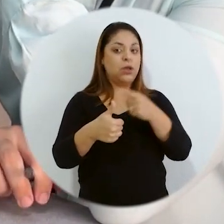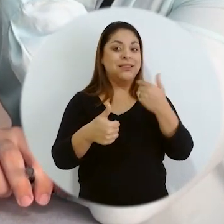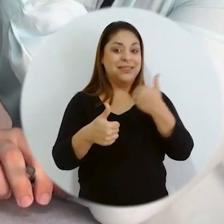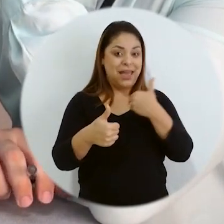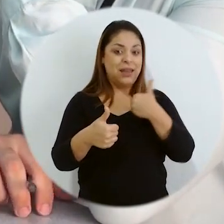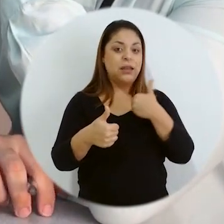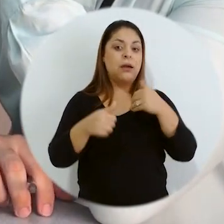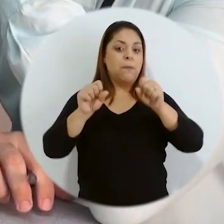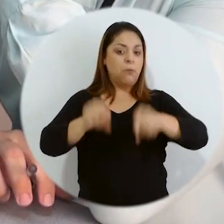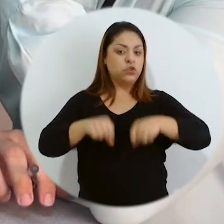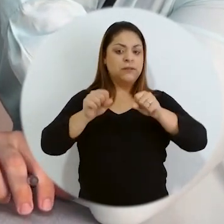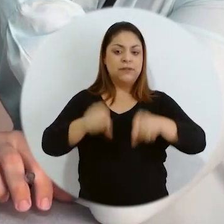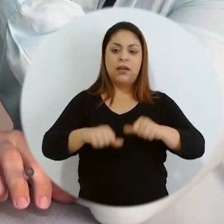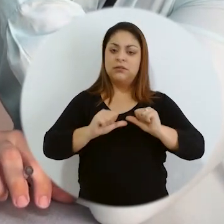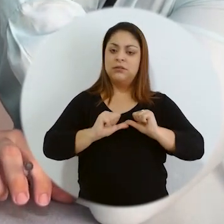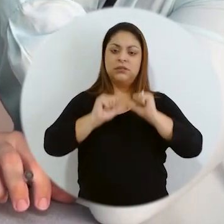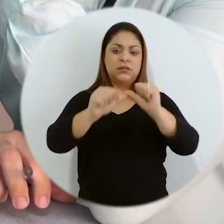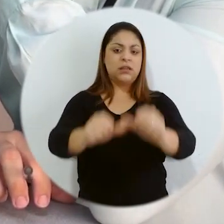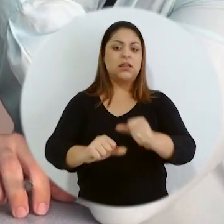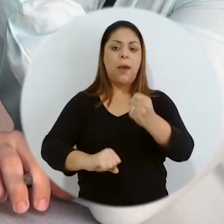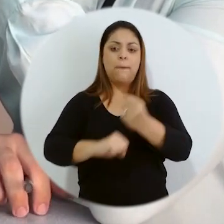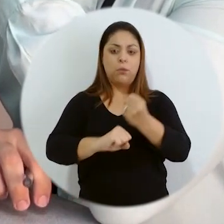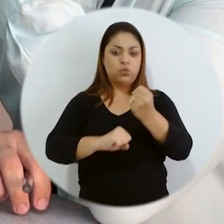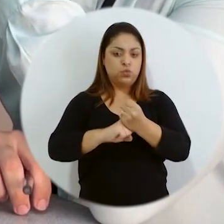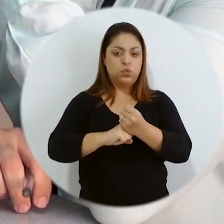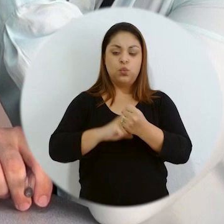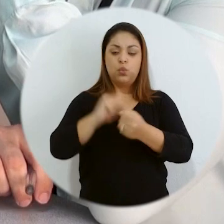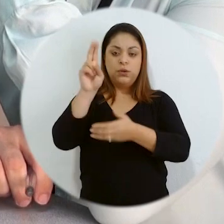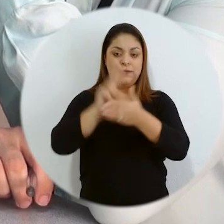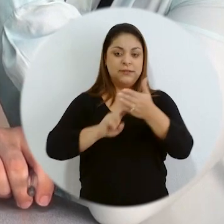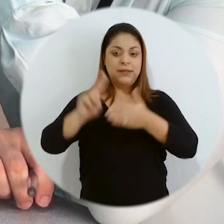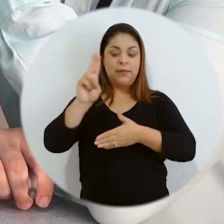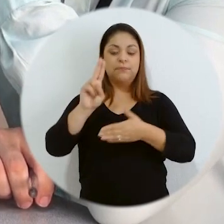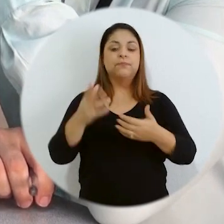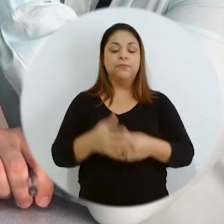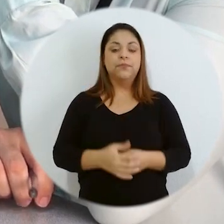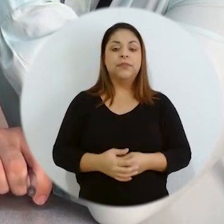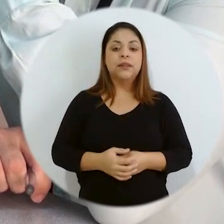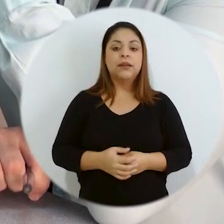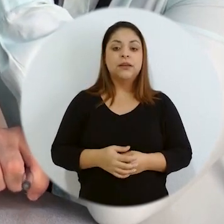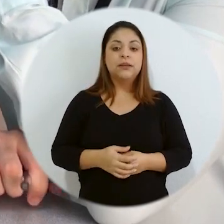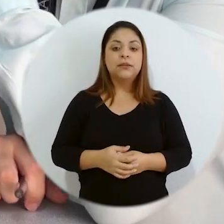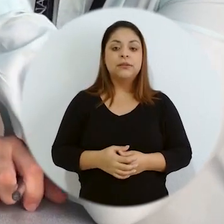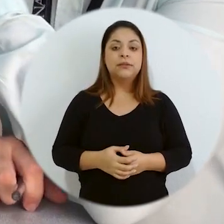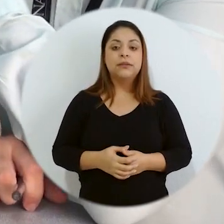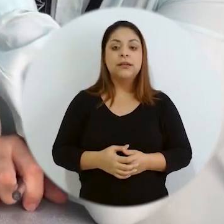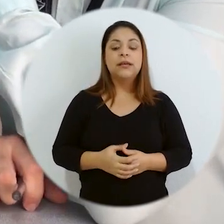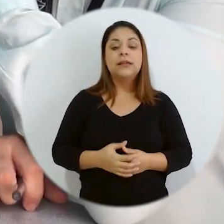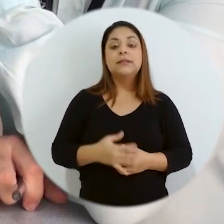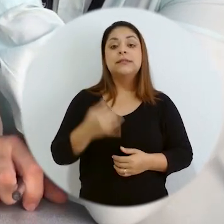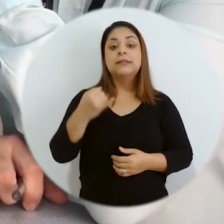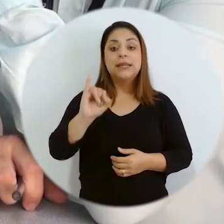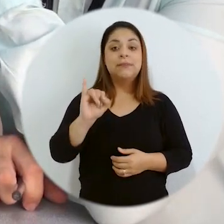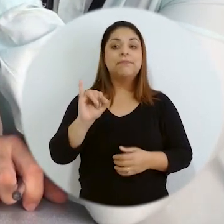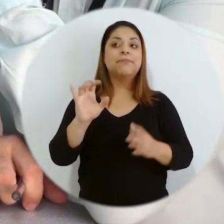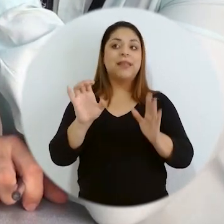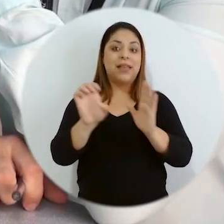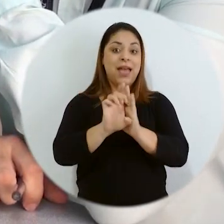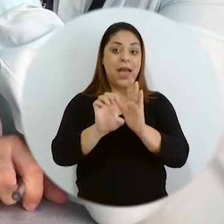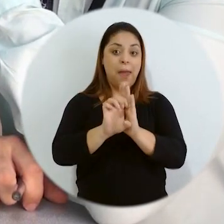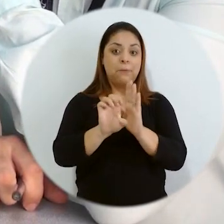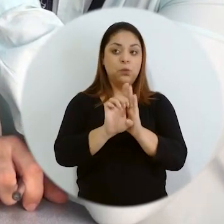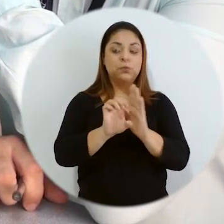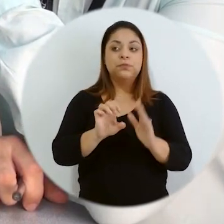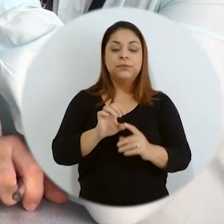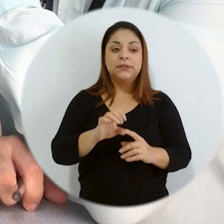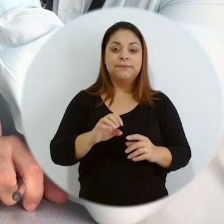esa posibilidad de mantener esos apoyos en la universidad. Algunos inclusive tienen, ¿verdad? Si estamos hablando del